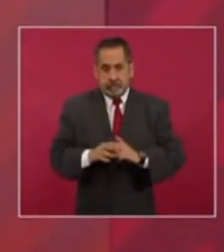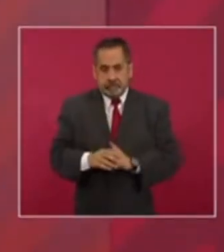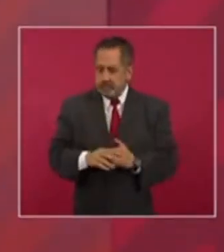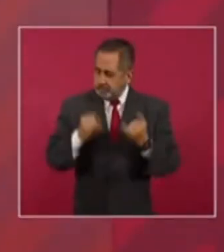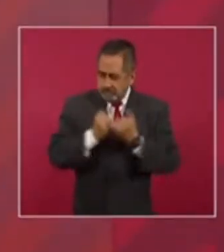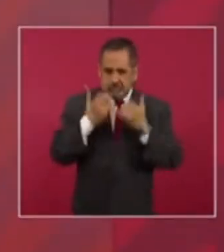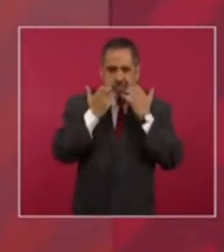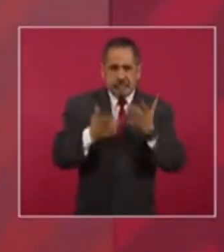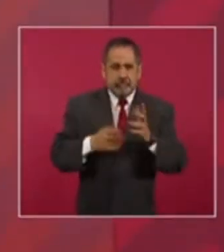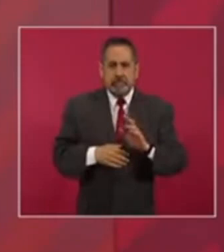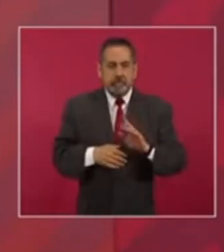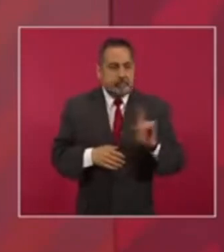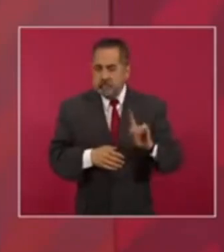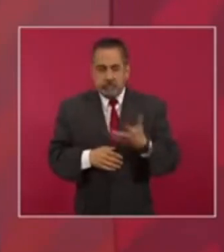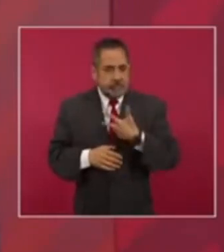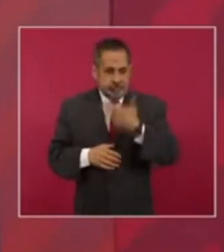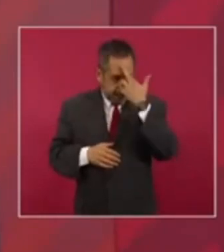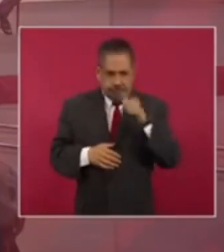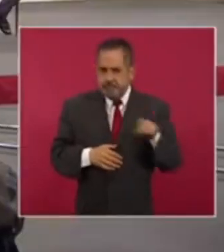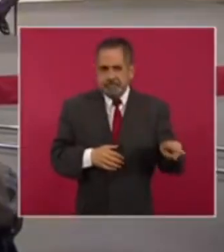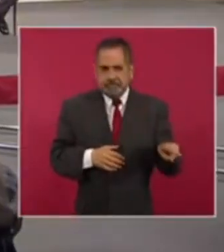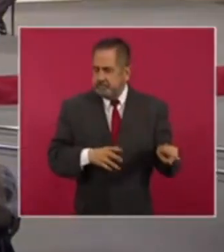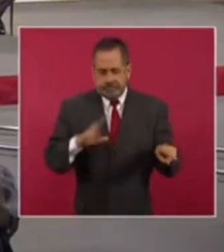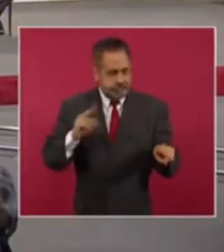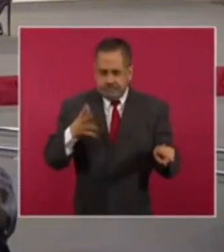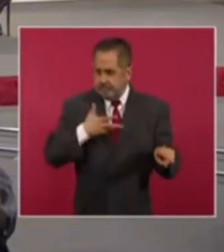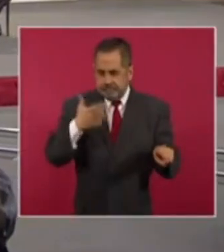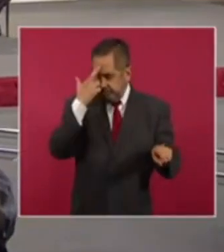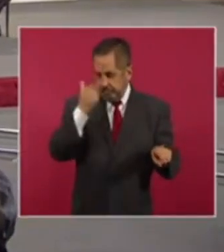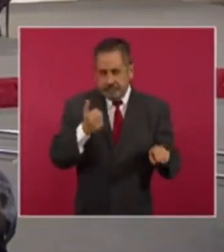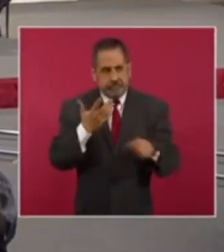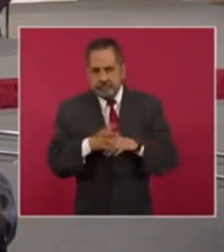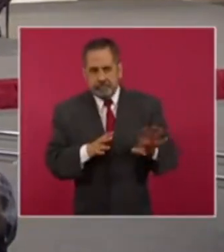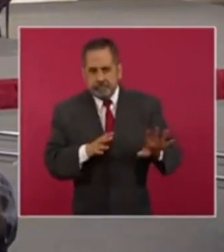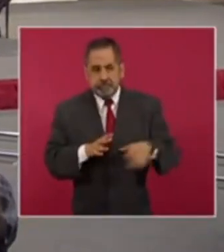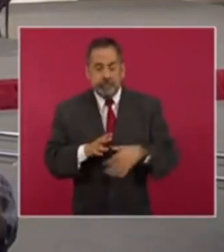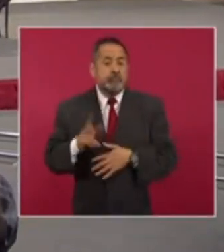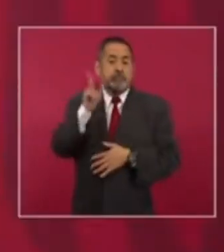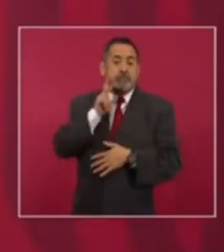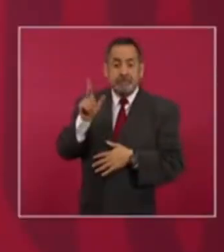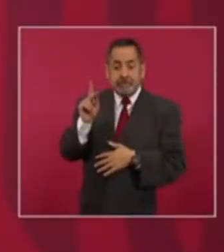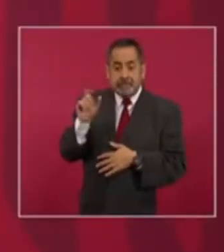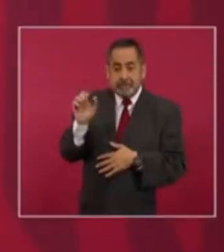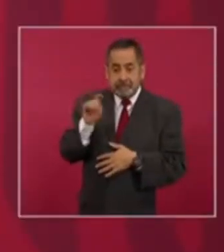quisieron hacer lo mismo, sin justificación, porque Pemex les vende